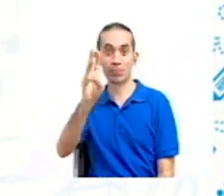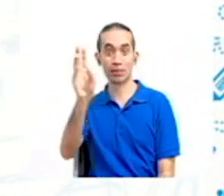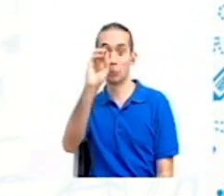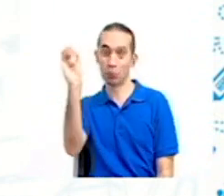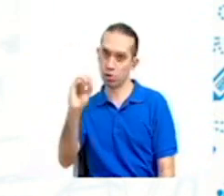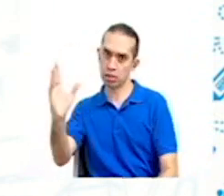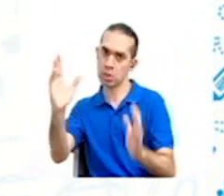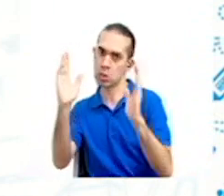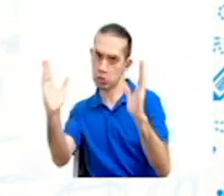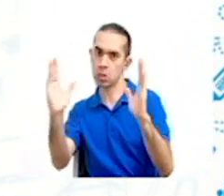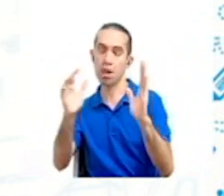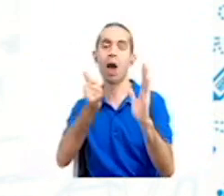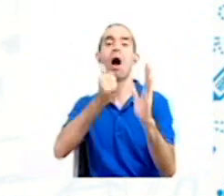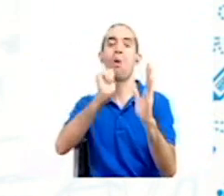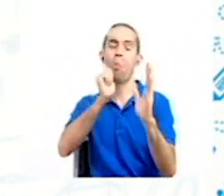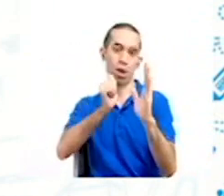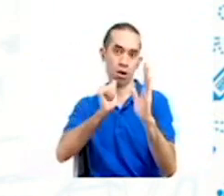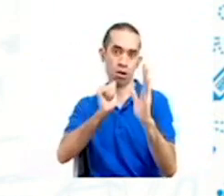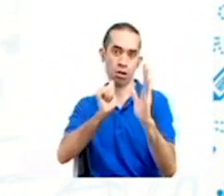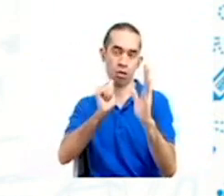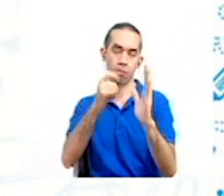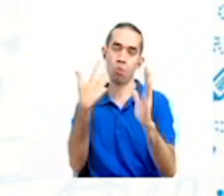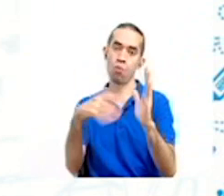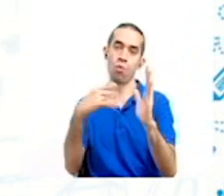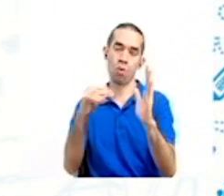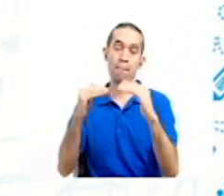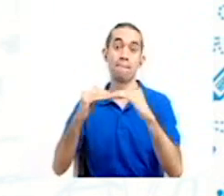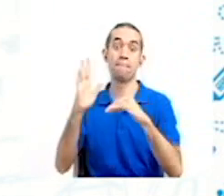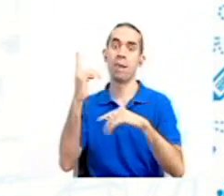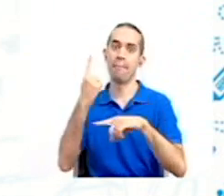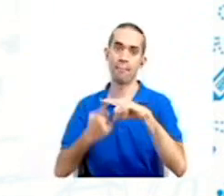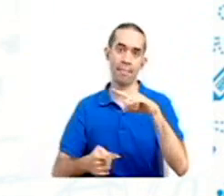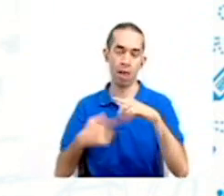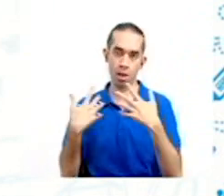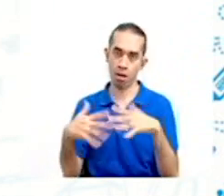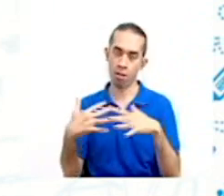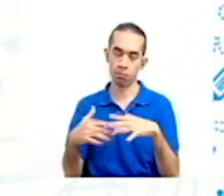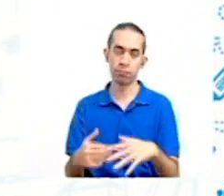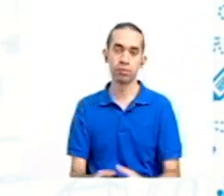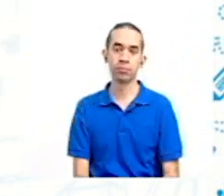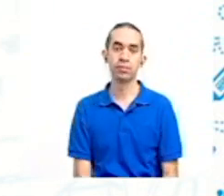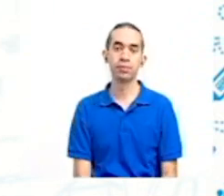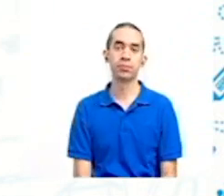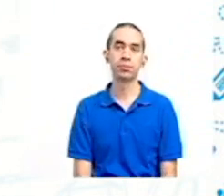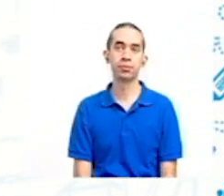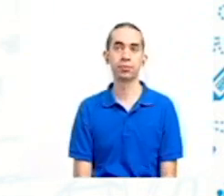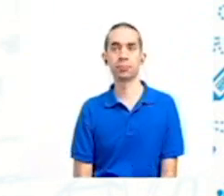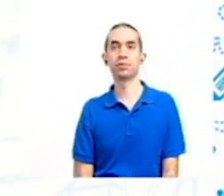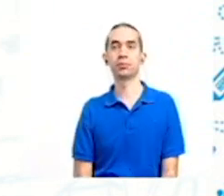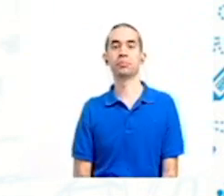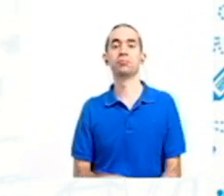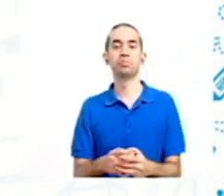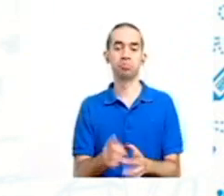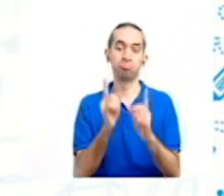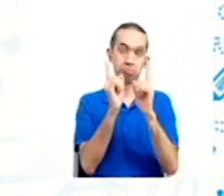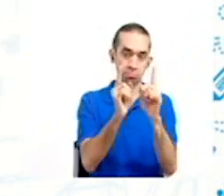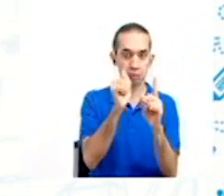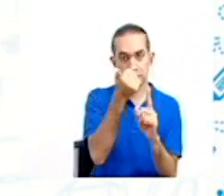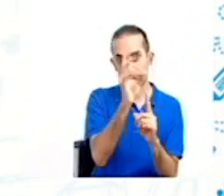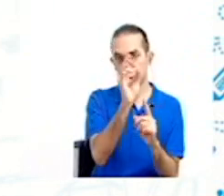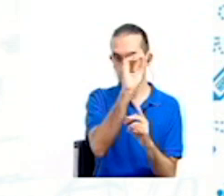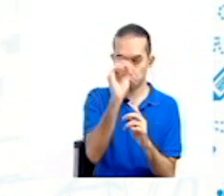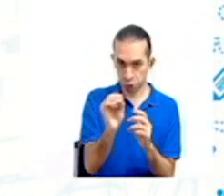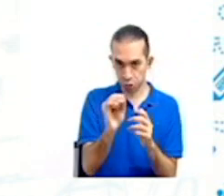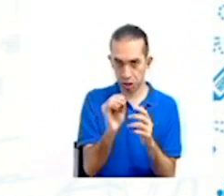61,6% es agua. Vean, eso significa más de la mitad de nuestro cuerpo es agua. Un 17% es